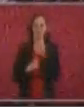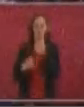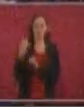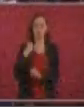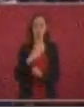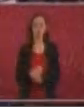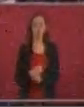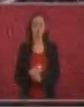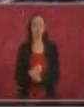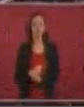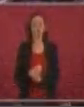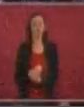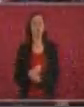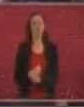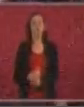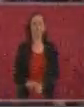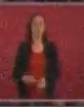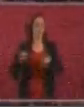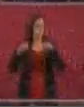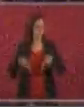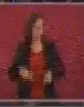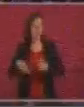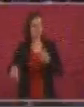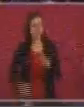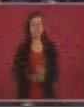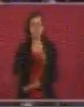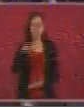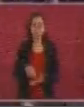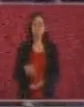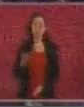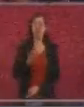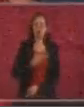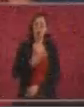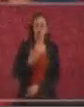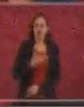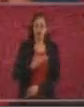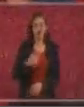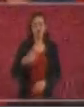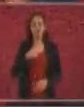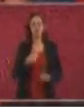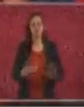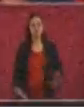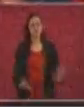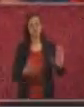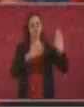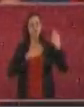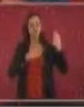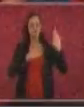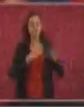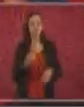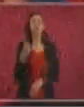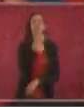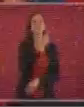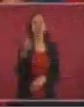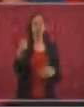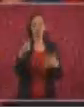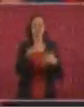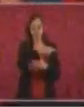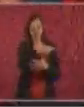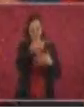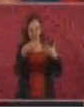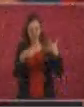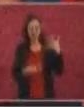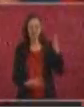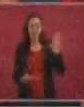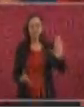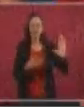bueno, pues te reelegimos. ¿Tú no estás bien? Pues elegimos otro. ¿Para qué convocas y haces el relajo que se va